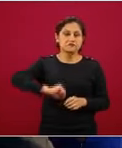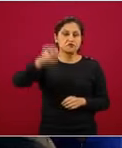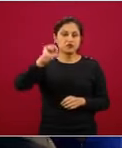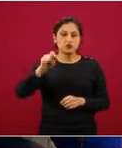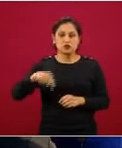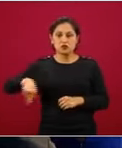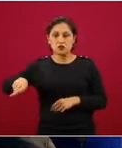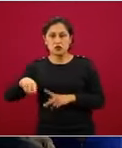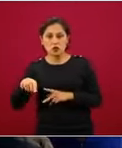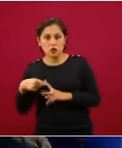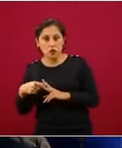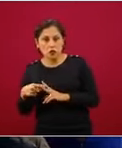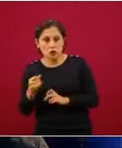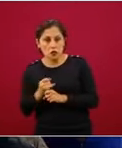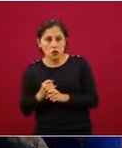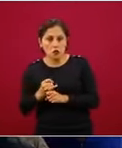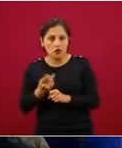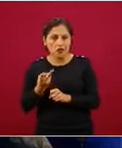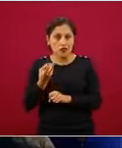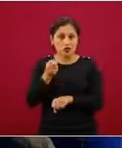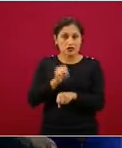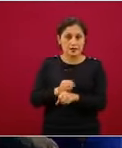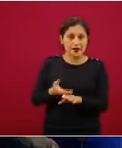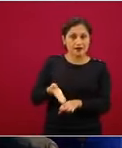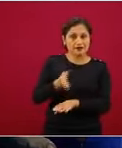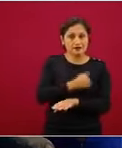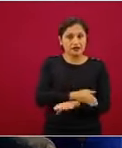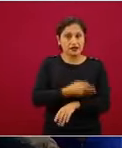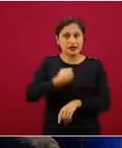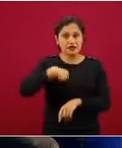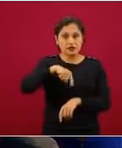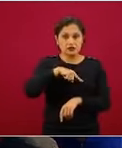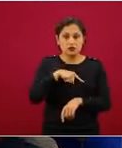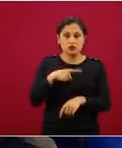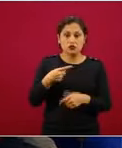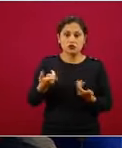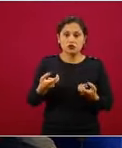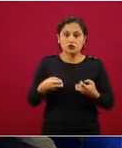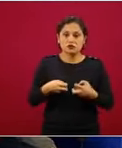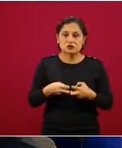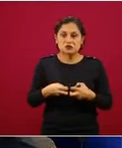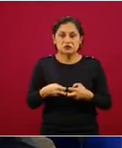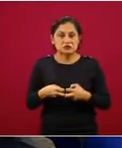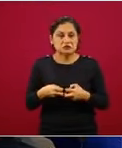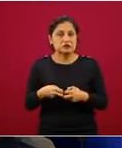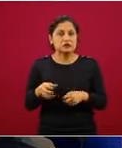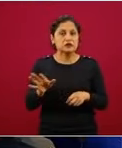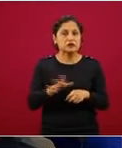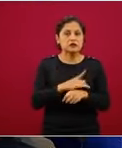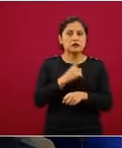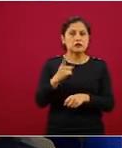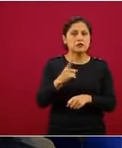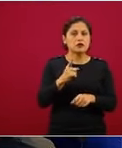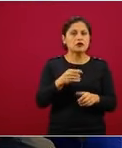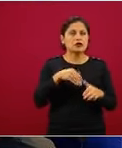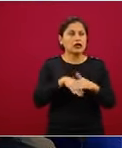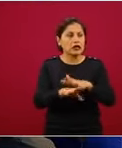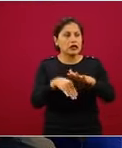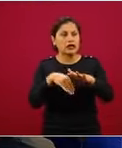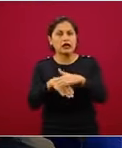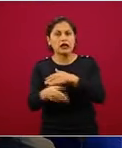predicción. Recordarán que hace 2 fines de semana estuvimos en un importante estrés porque llegó a ocuparse todo lo que estaba